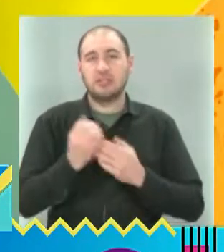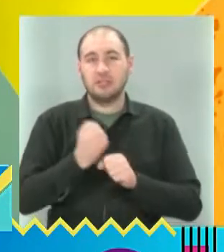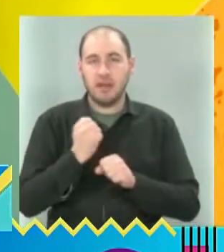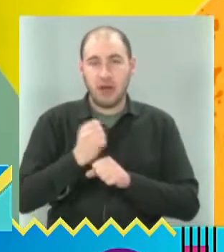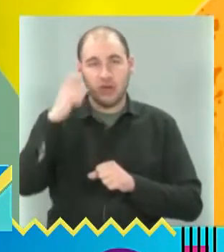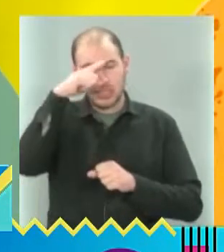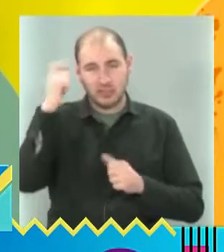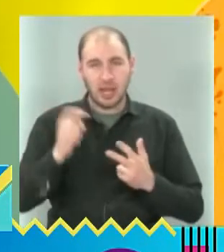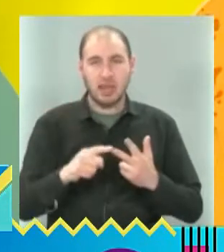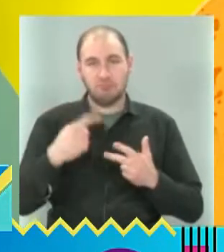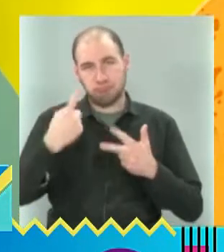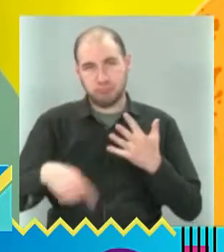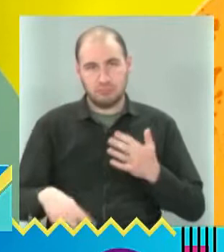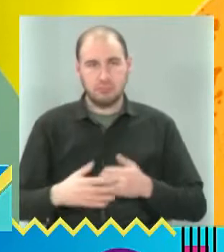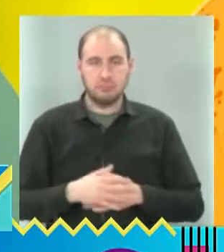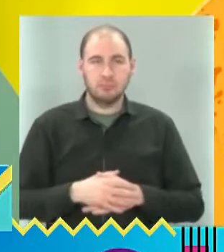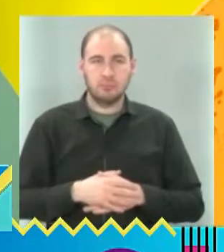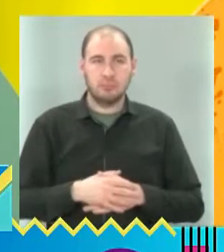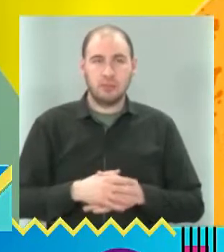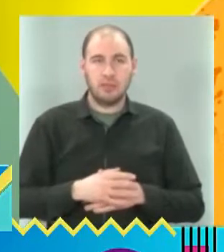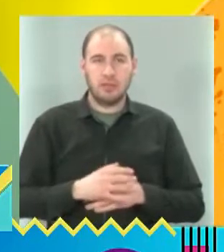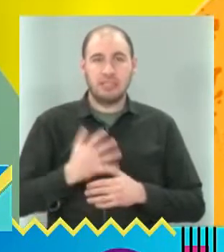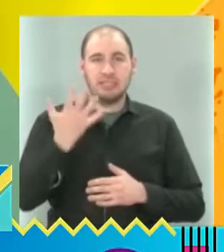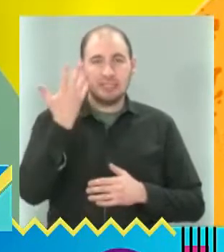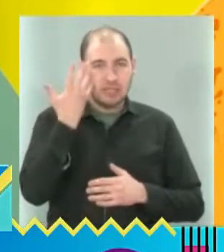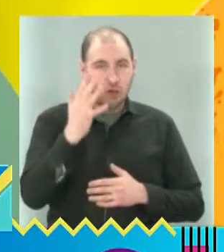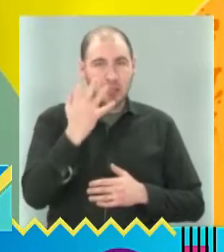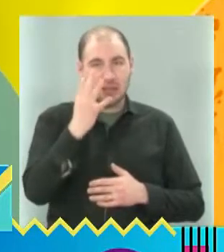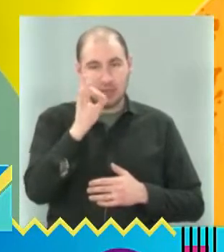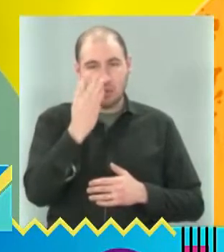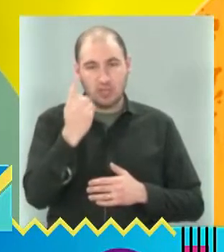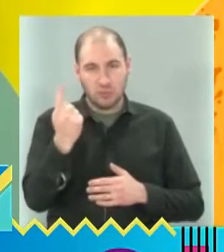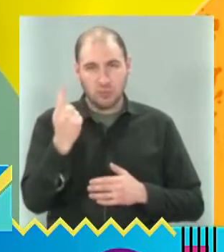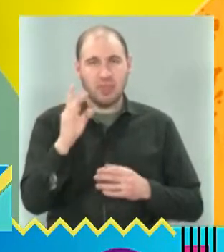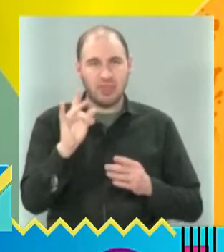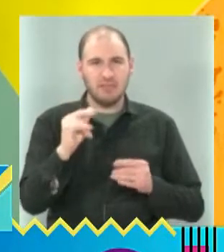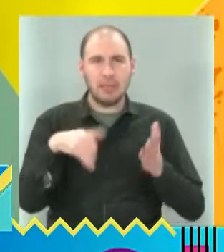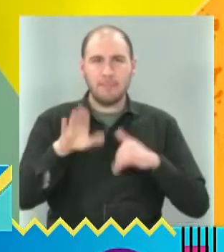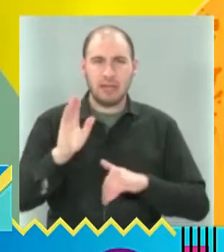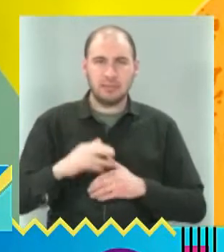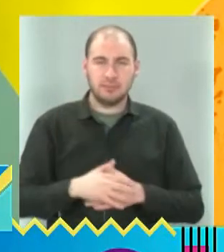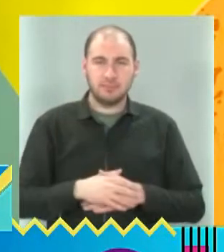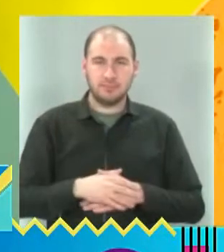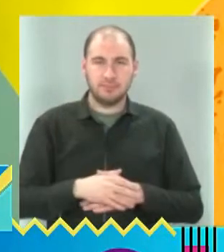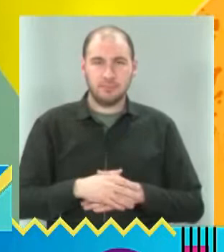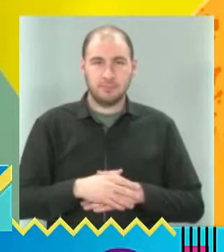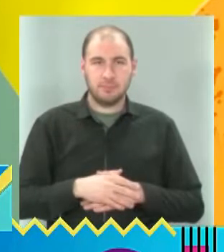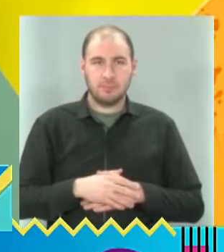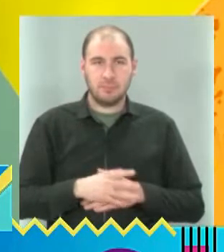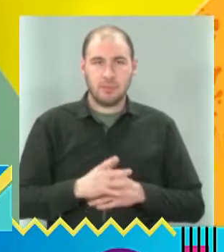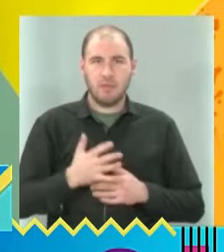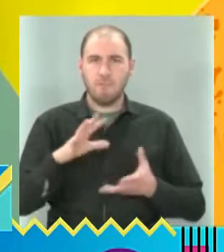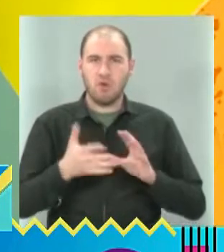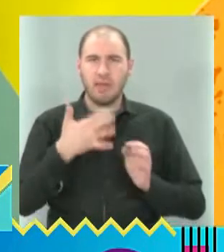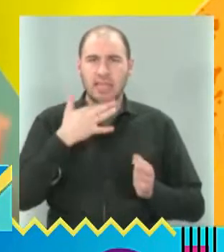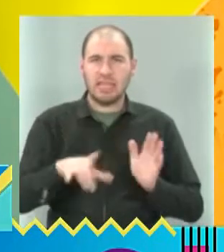de la Nación y demás. Es decir, en la 5.041 es más complejo la